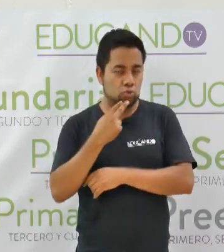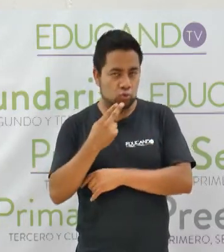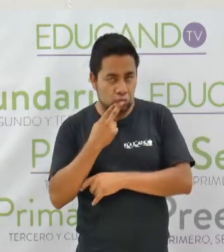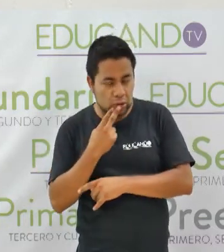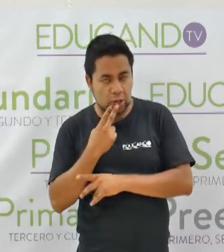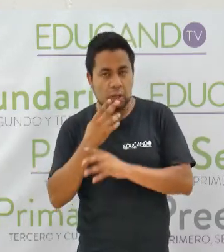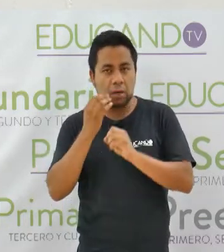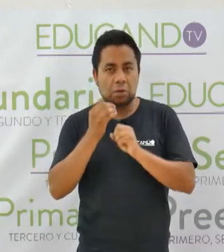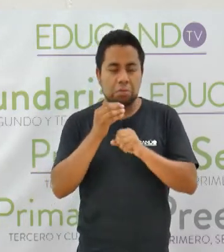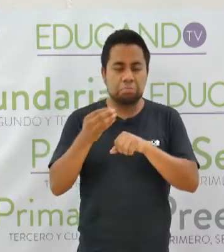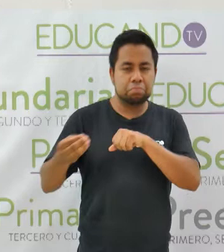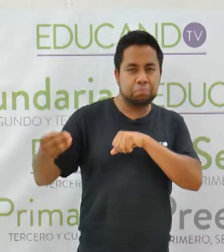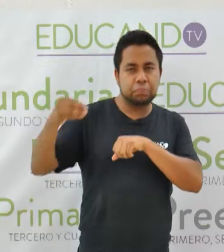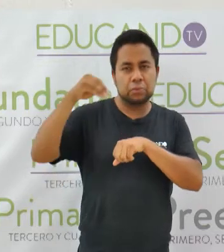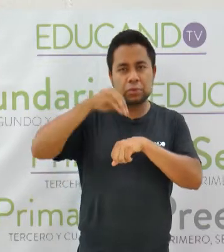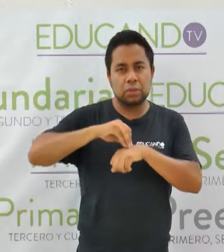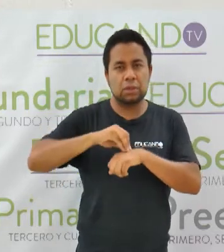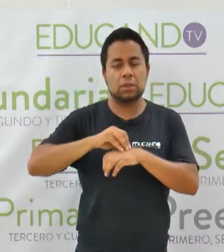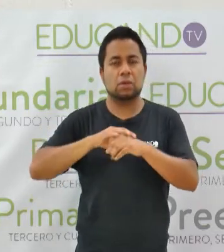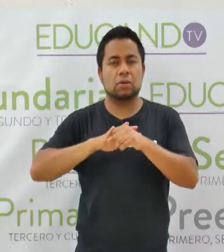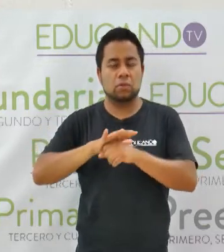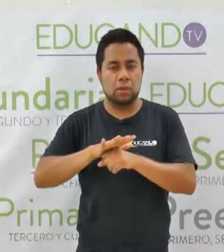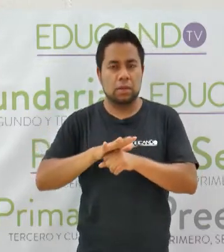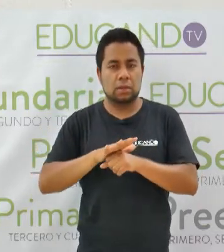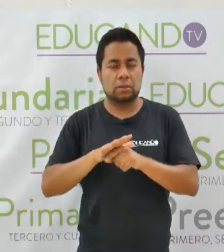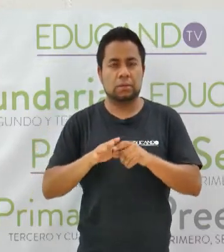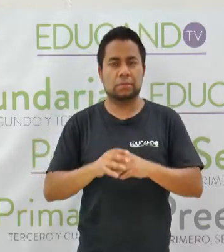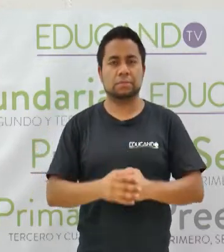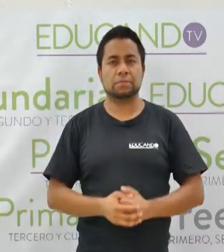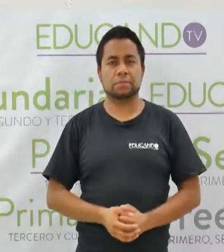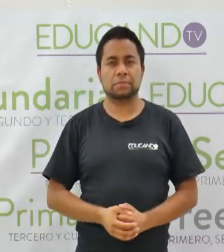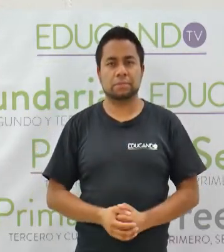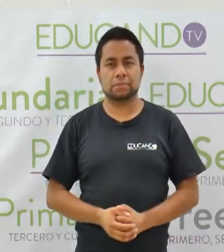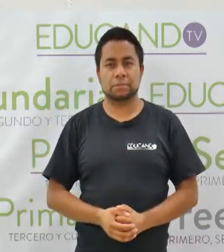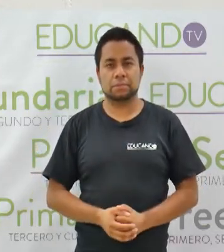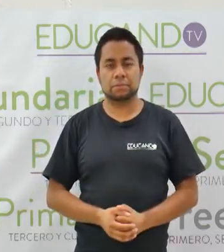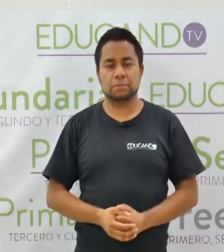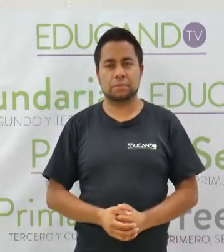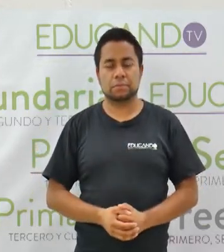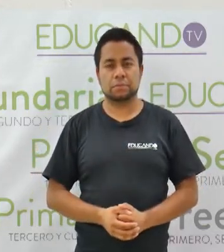utilizar, bien, de manera